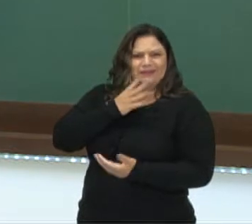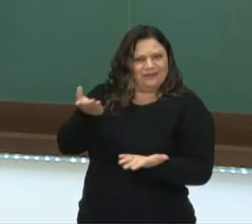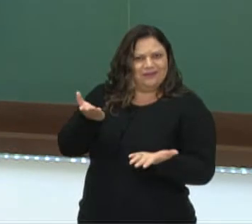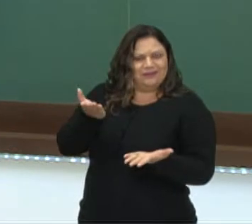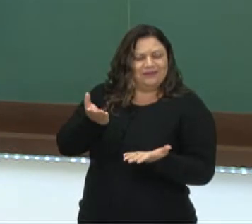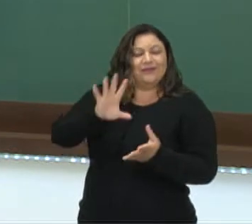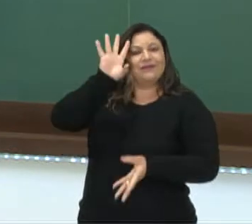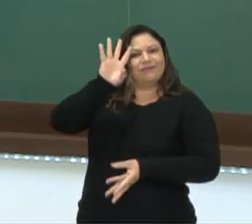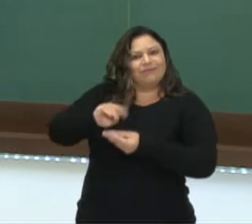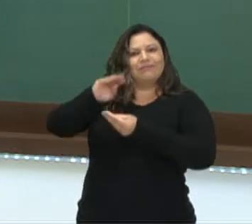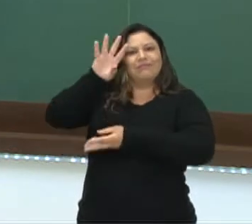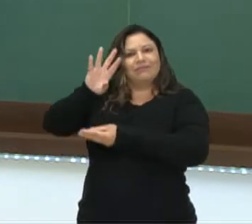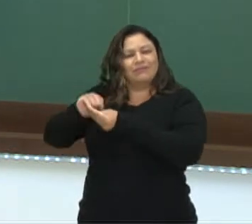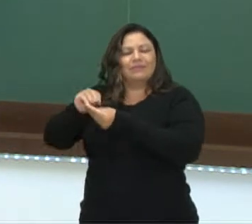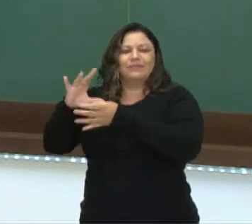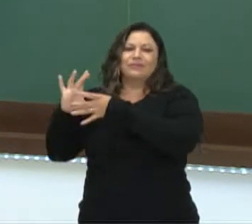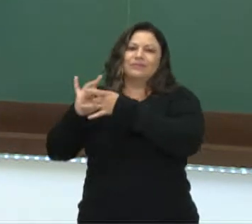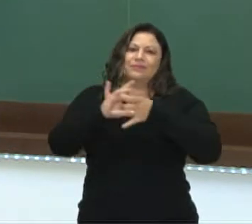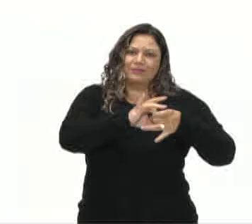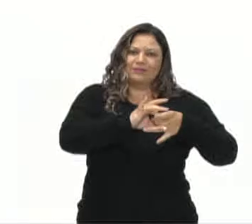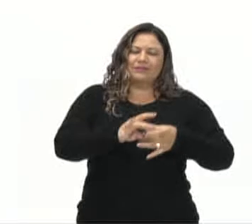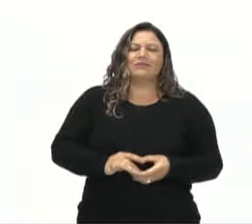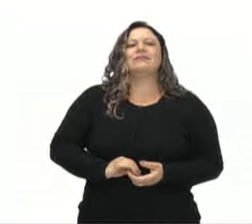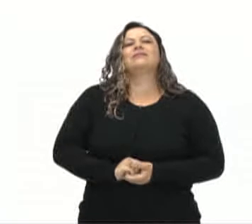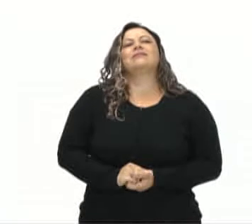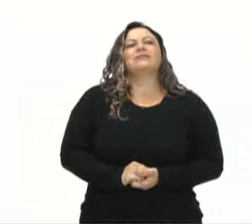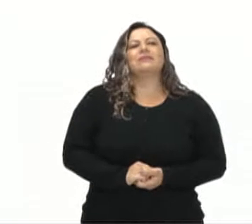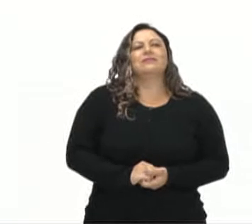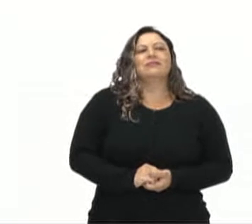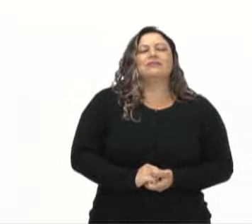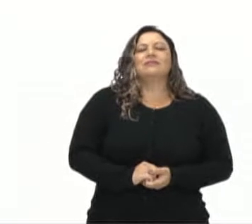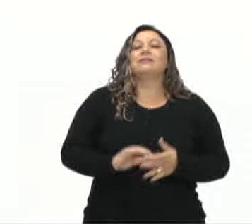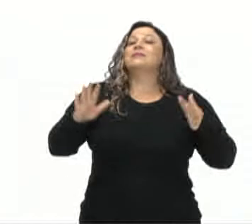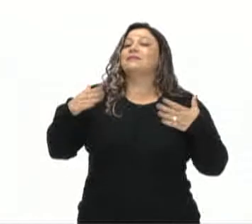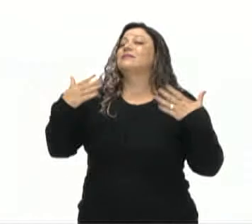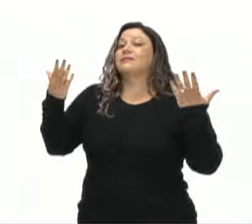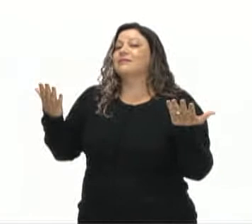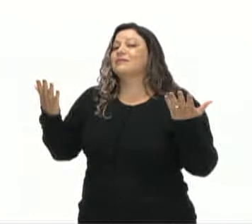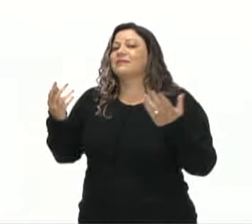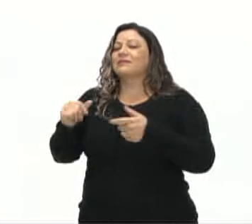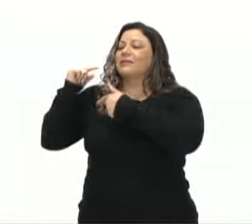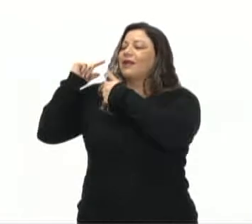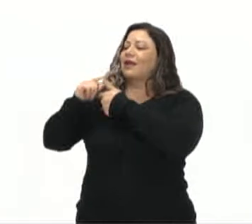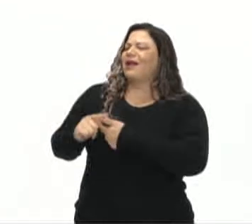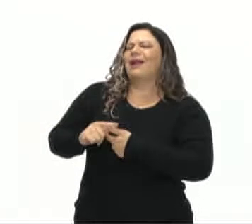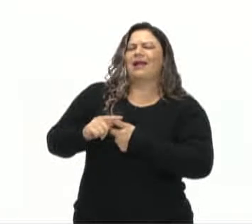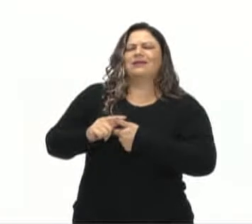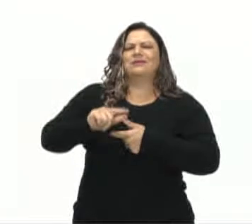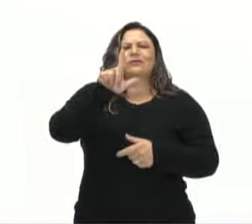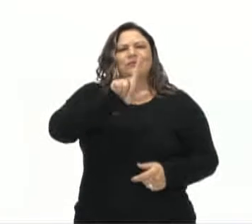breve contextualização. Es un clásico de la literatura